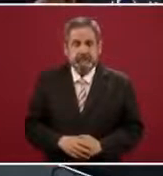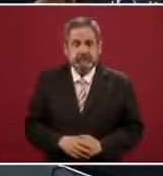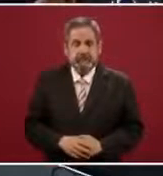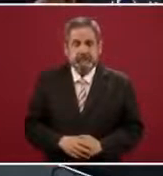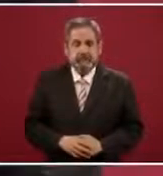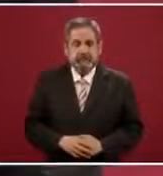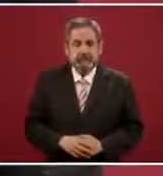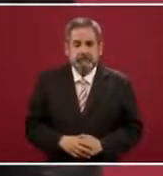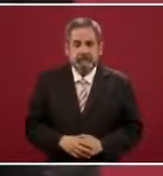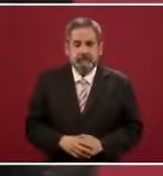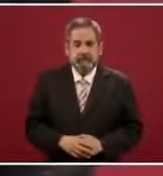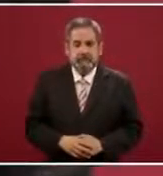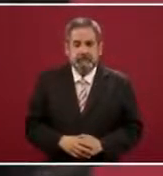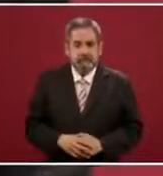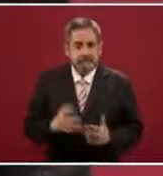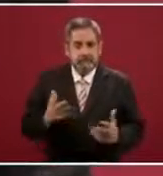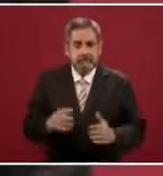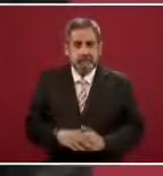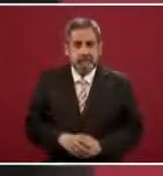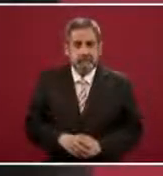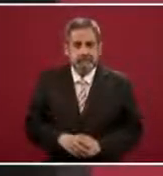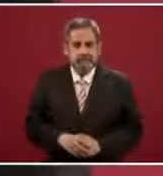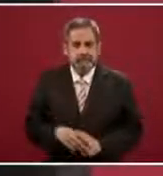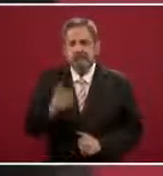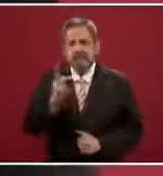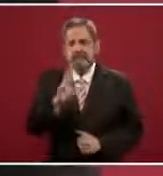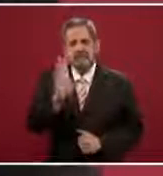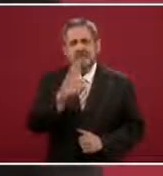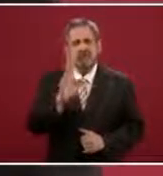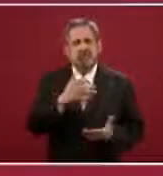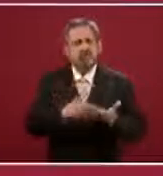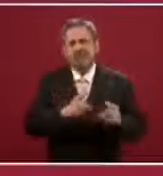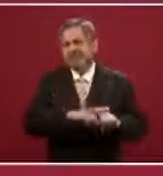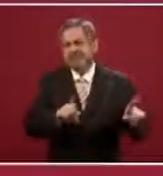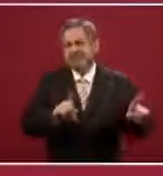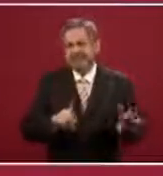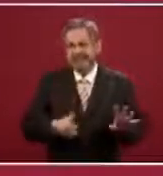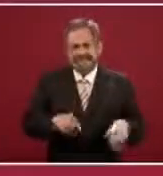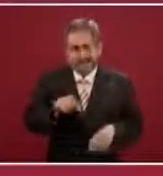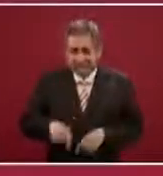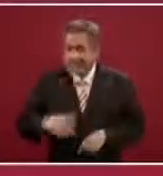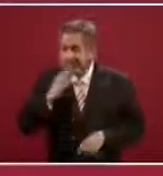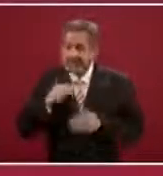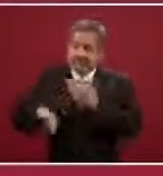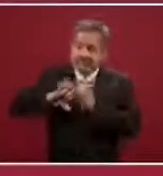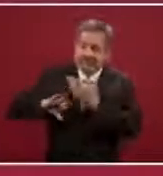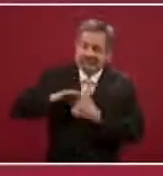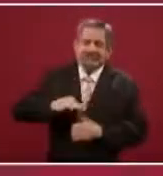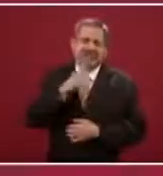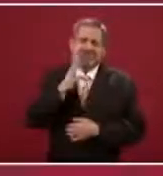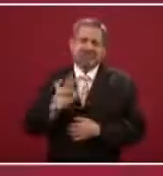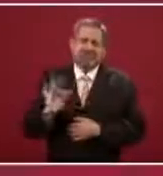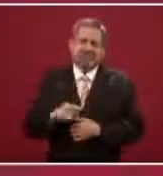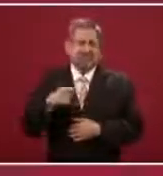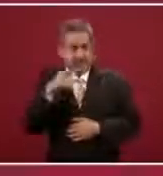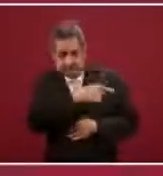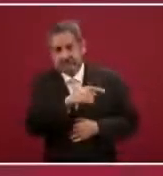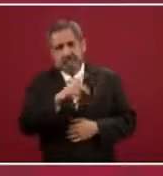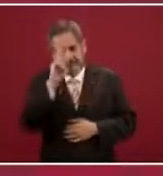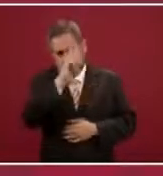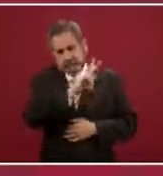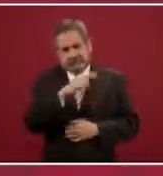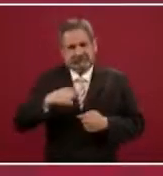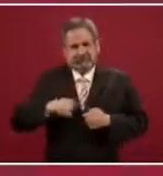entonces pero no no no no no ahora no no es nada no esté